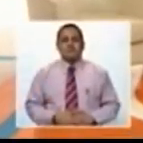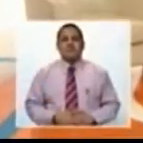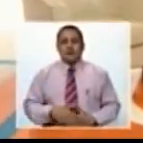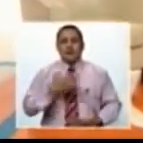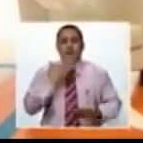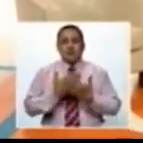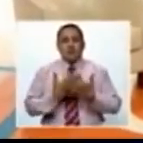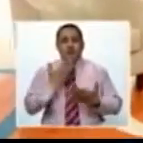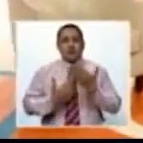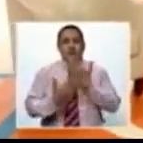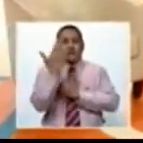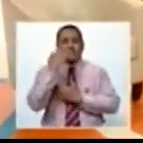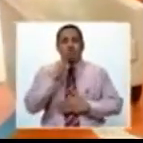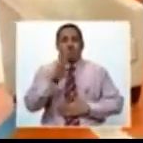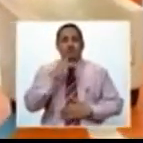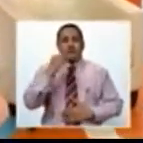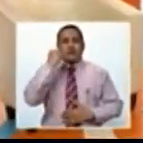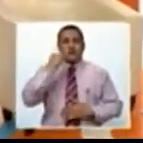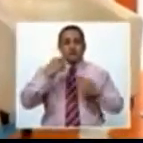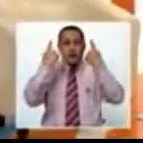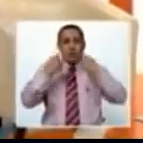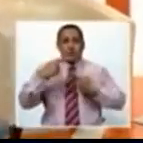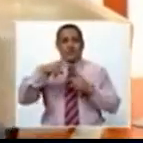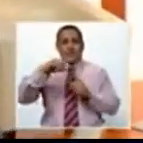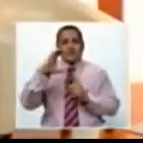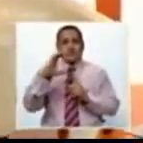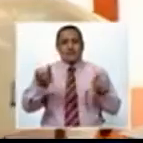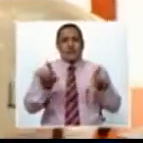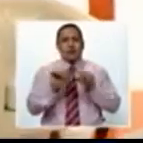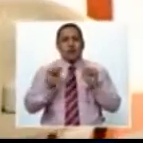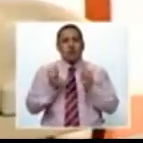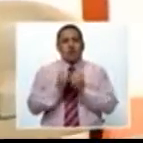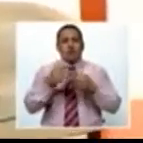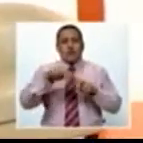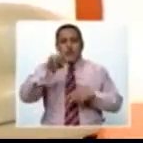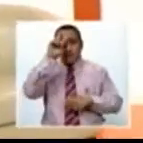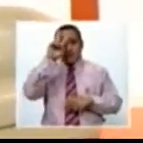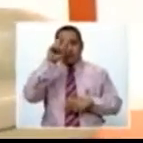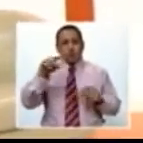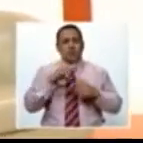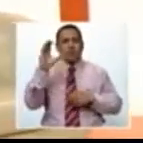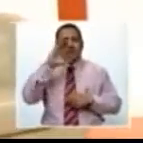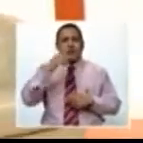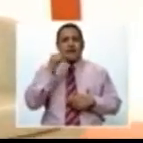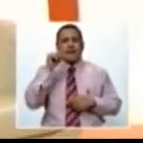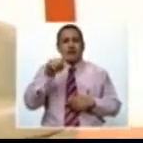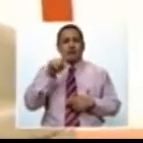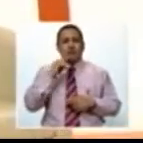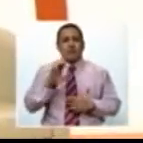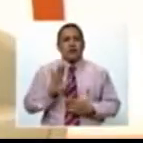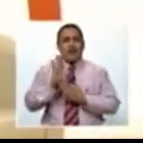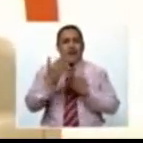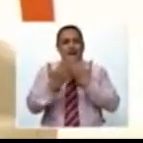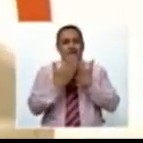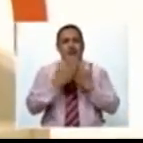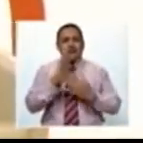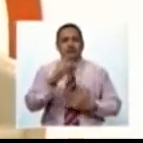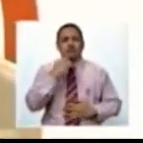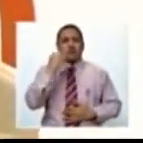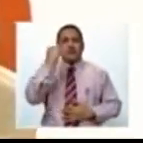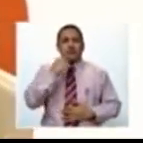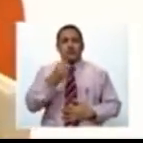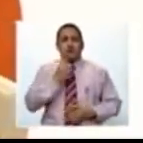Hola, ¿qué tal? Esto es Tus Derechos, una iniciativa del Tribunal Constitucional que junto a TV Perú buscan precisamente eso, acercarle sus derechos